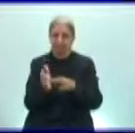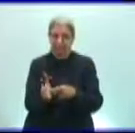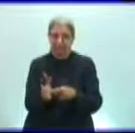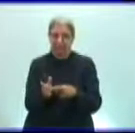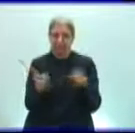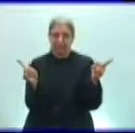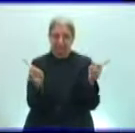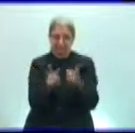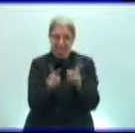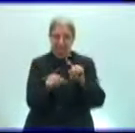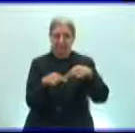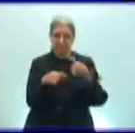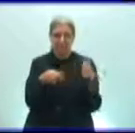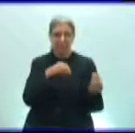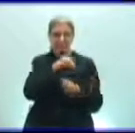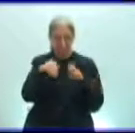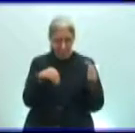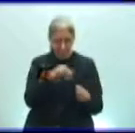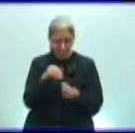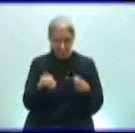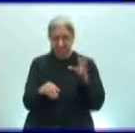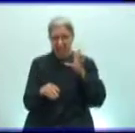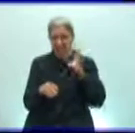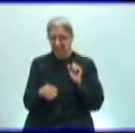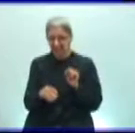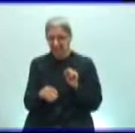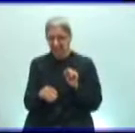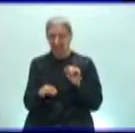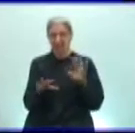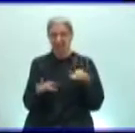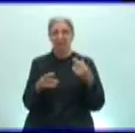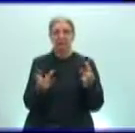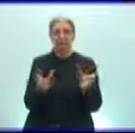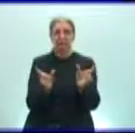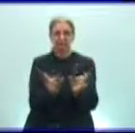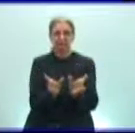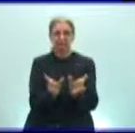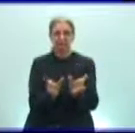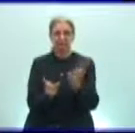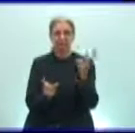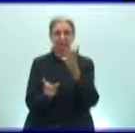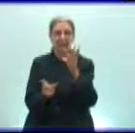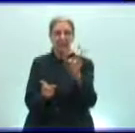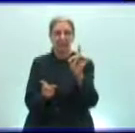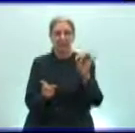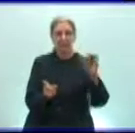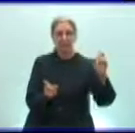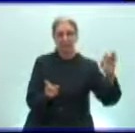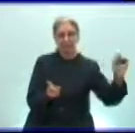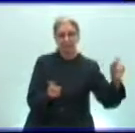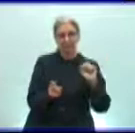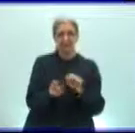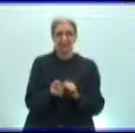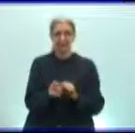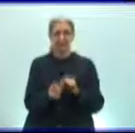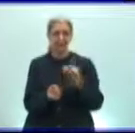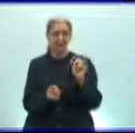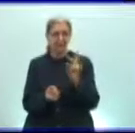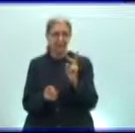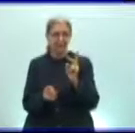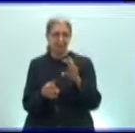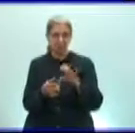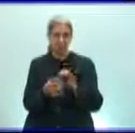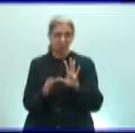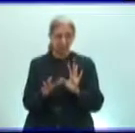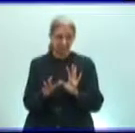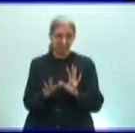y transponer después. Y obtenemos ese trinomio que no es más que una ecuación de segundo grado,